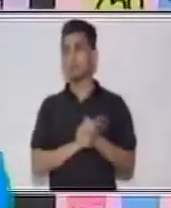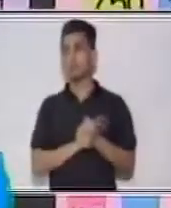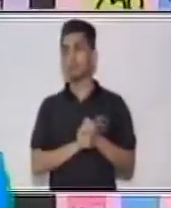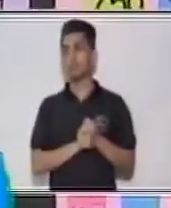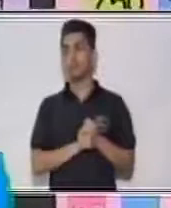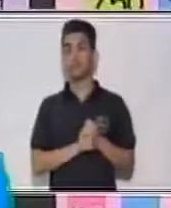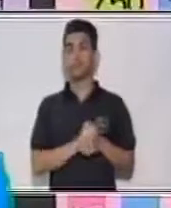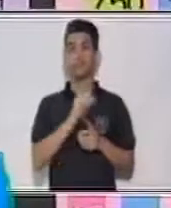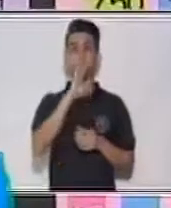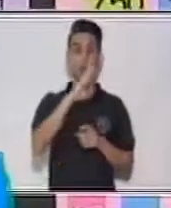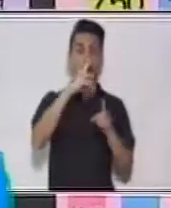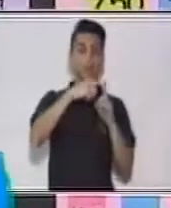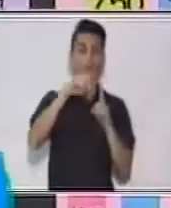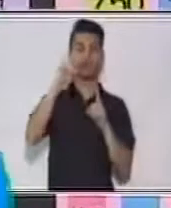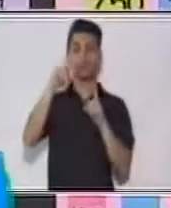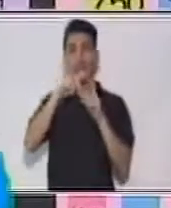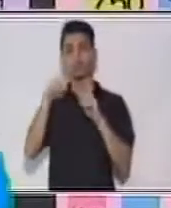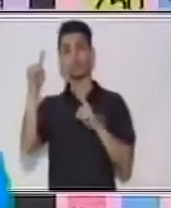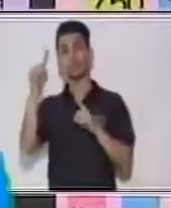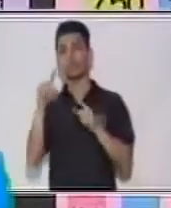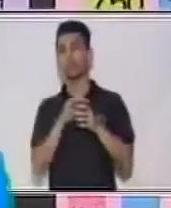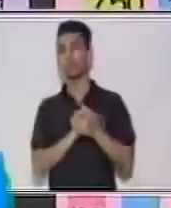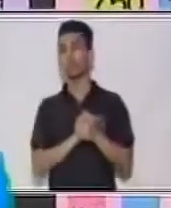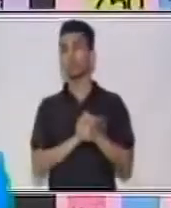44 más 2